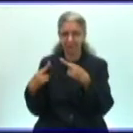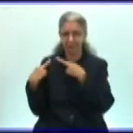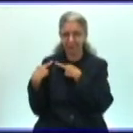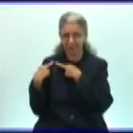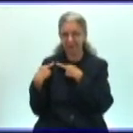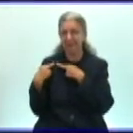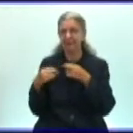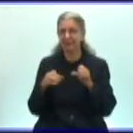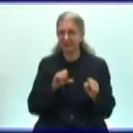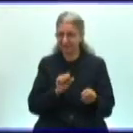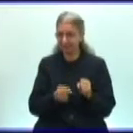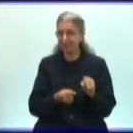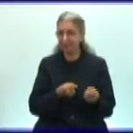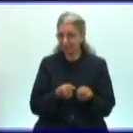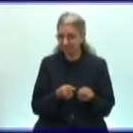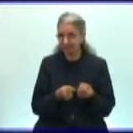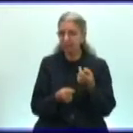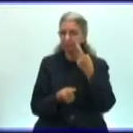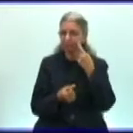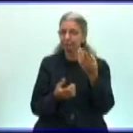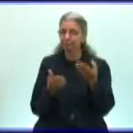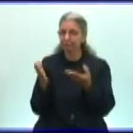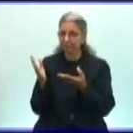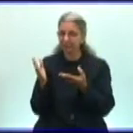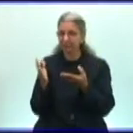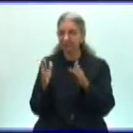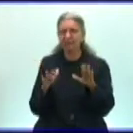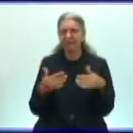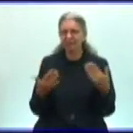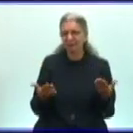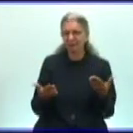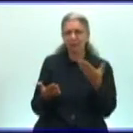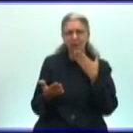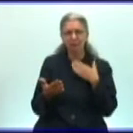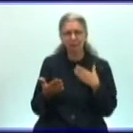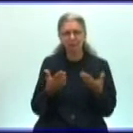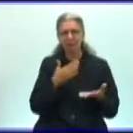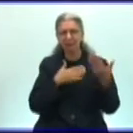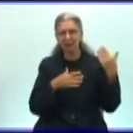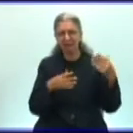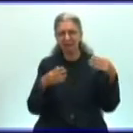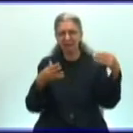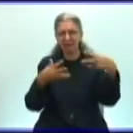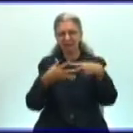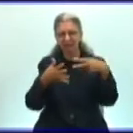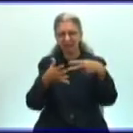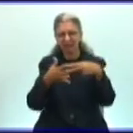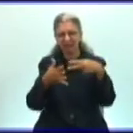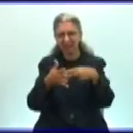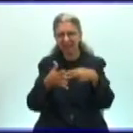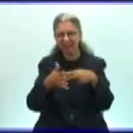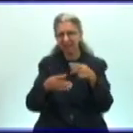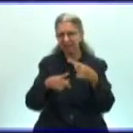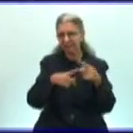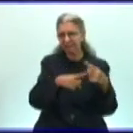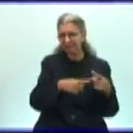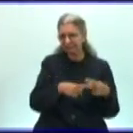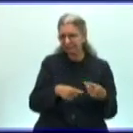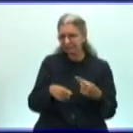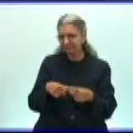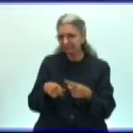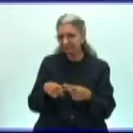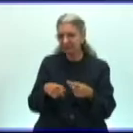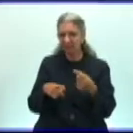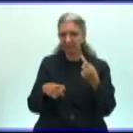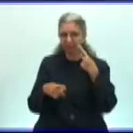energéticos. Observemos en el video cómo estaban conectados los diferentes dispositivos. Observen este metro